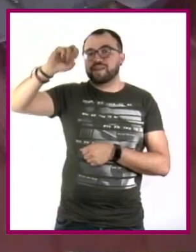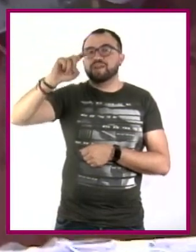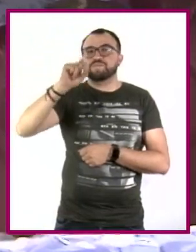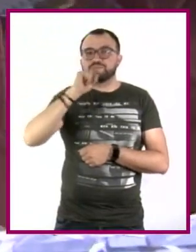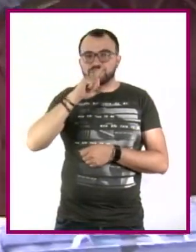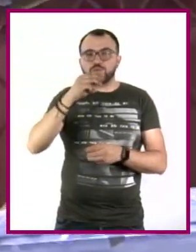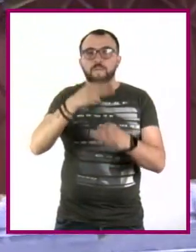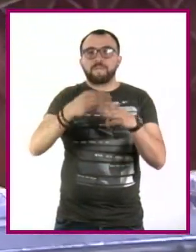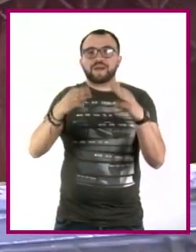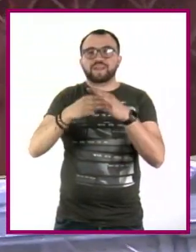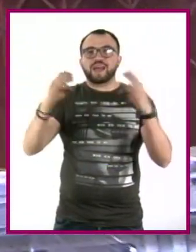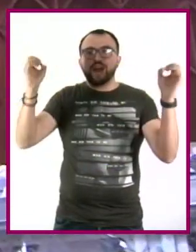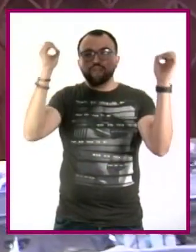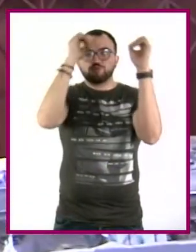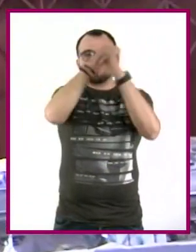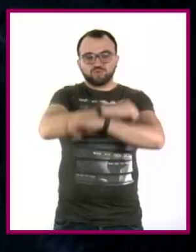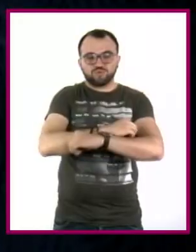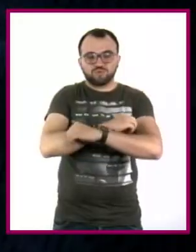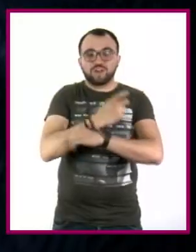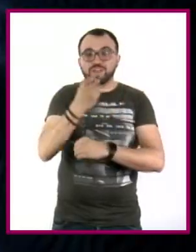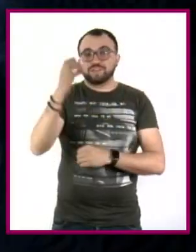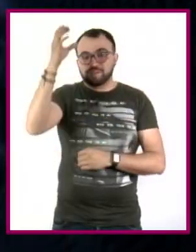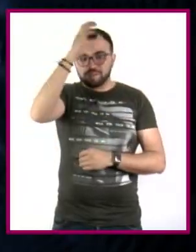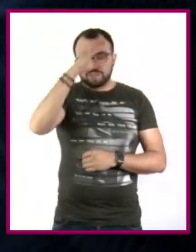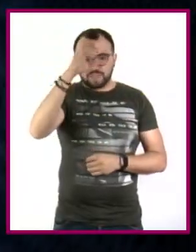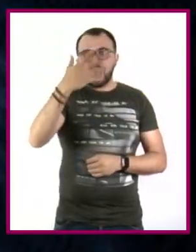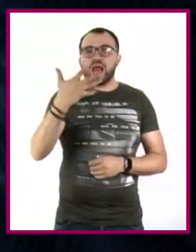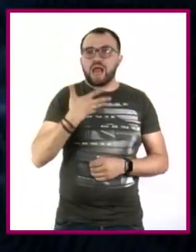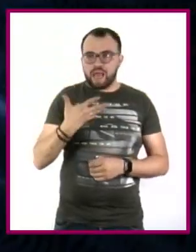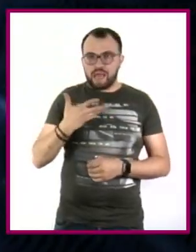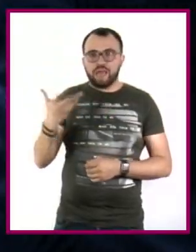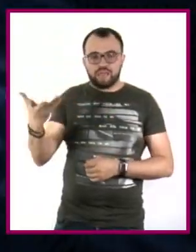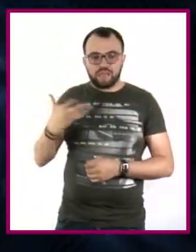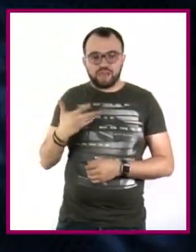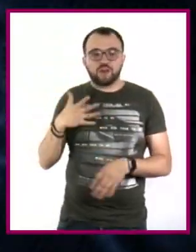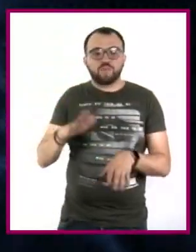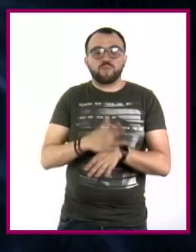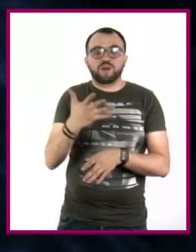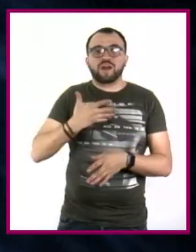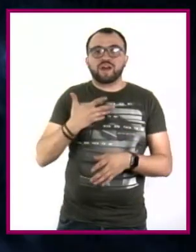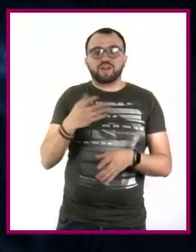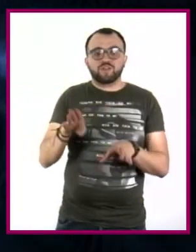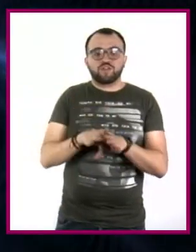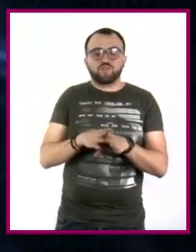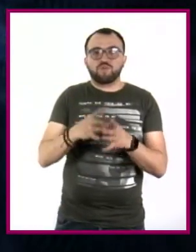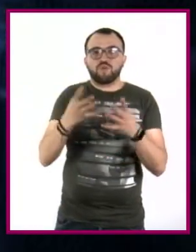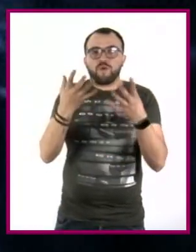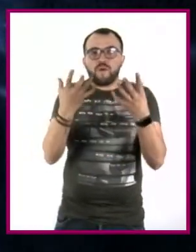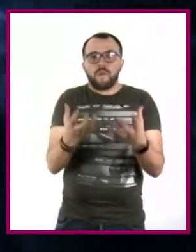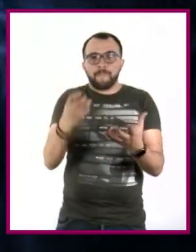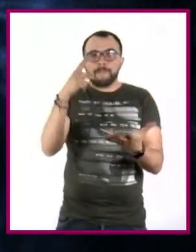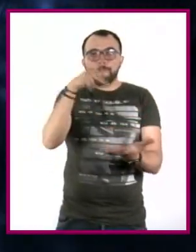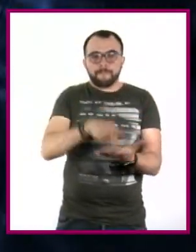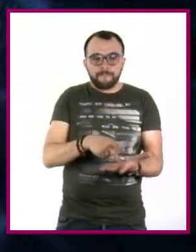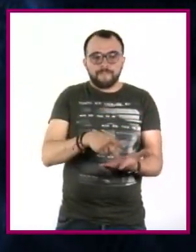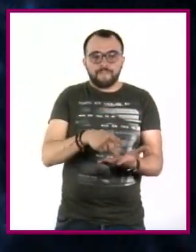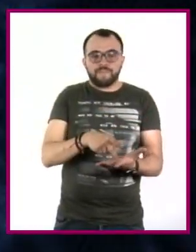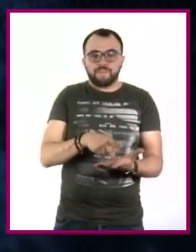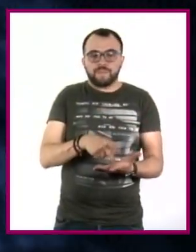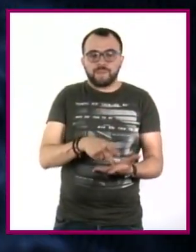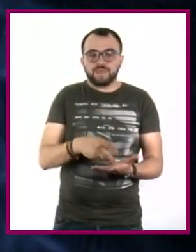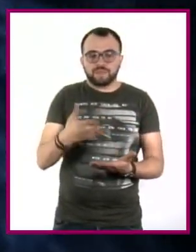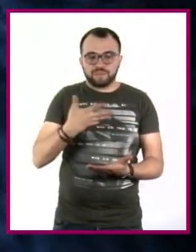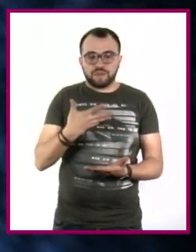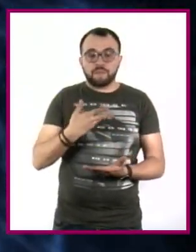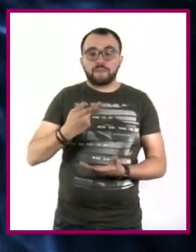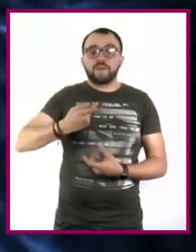los grandes enigmas de la ciencia. Conocemos su existencia por la influencia gravitacional que ejerce sobre la materia ordinaria,